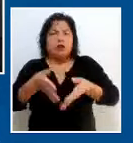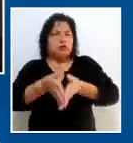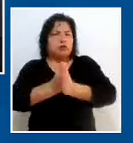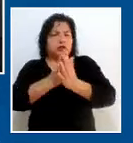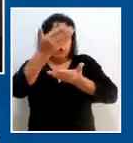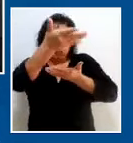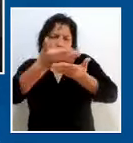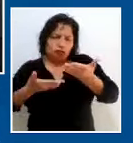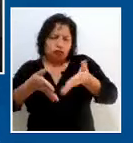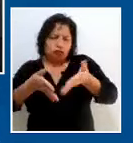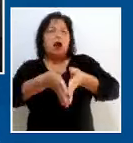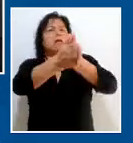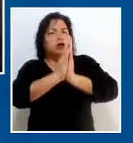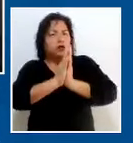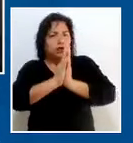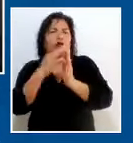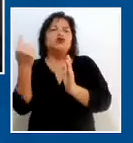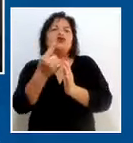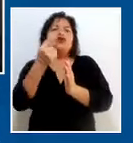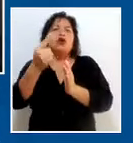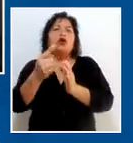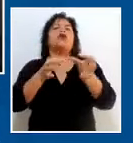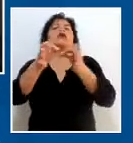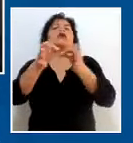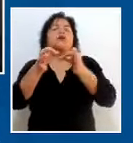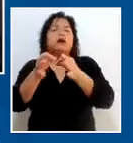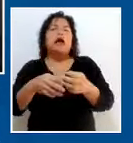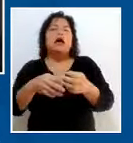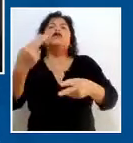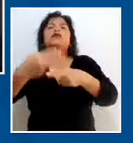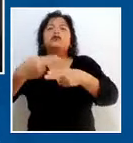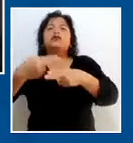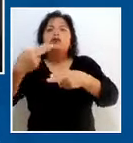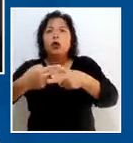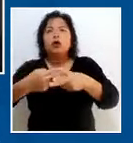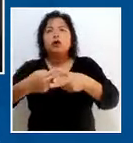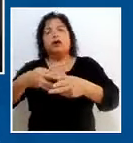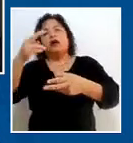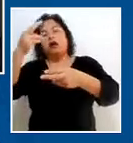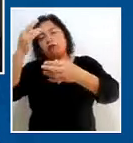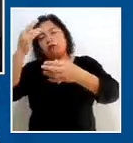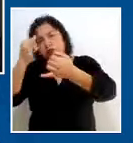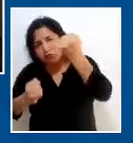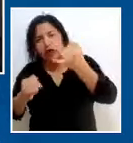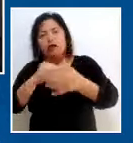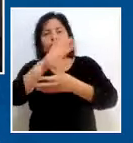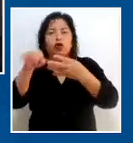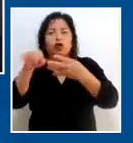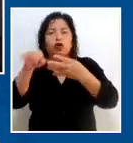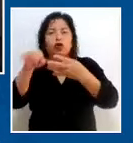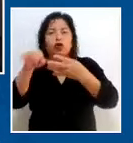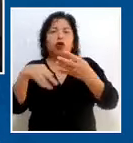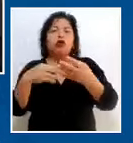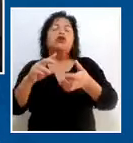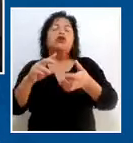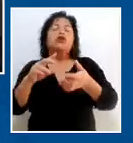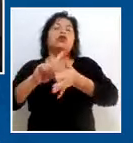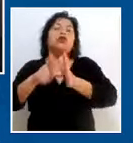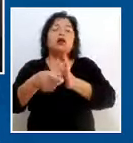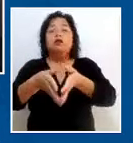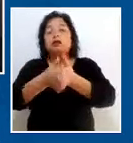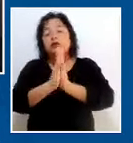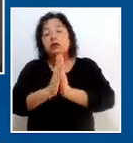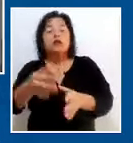solicitud solamente haciendo alusión a su nombre y apellido, ¿no? Entonces ahí también se piden otros datos de contacto como un teléfono, un